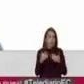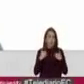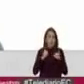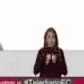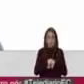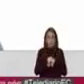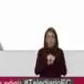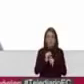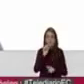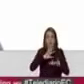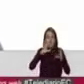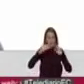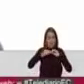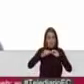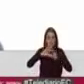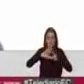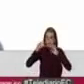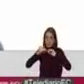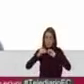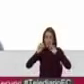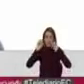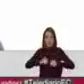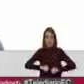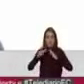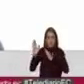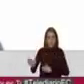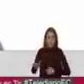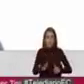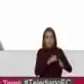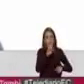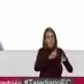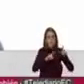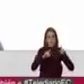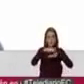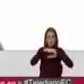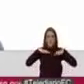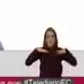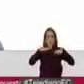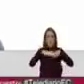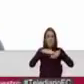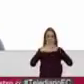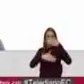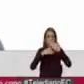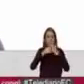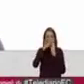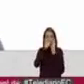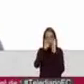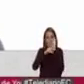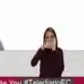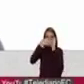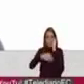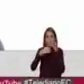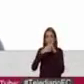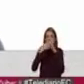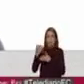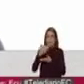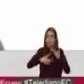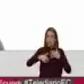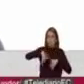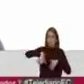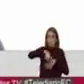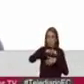un ajuste también en el gasto, podría obligar en algún momento al gobierno a querer cumplir con sus obligaciones emitiendo algún tipo